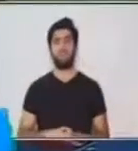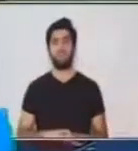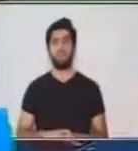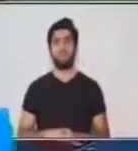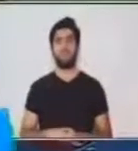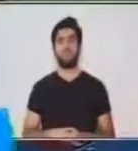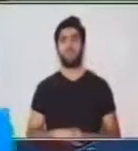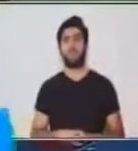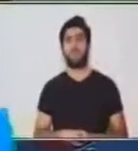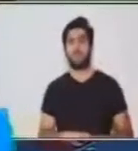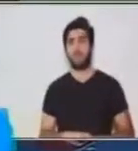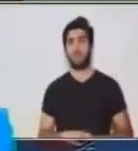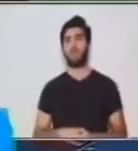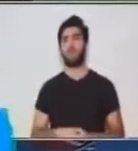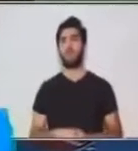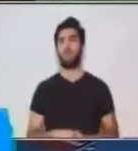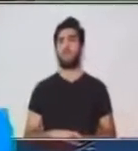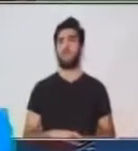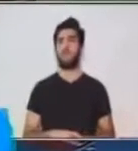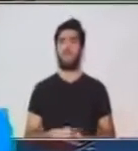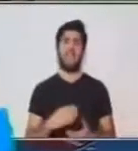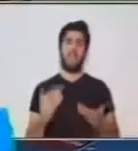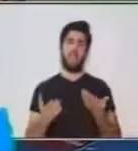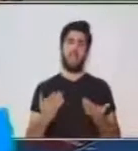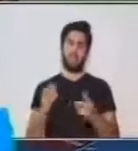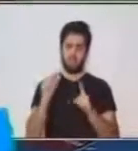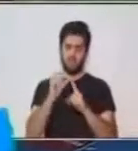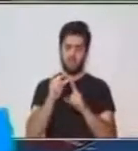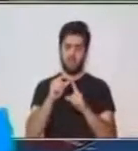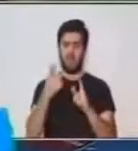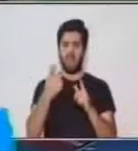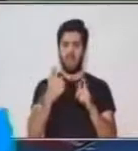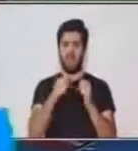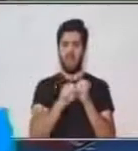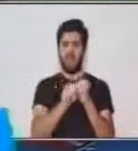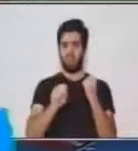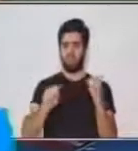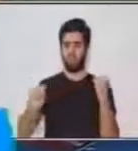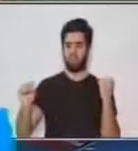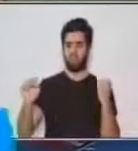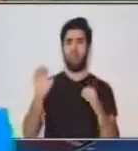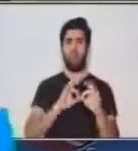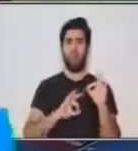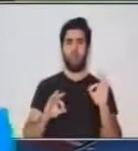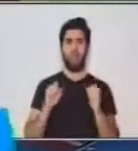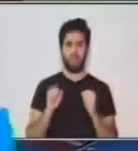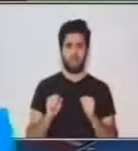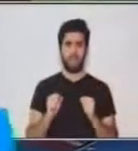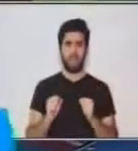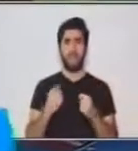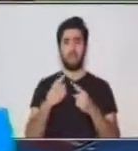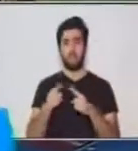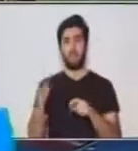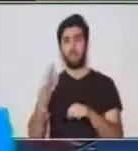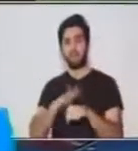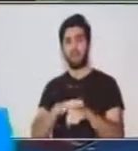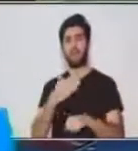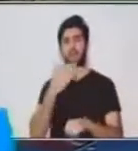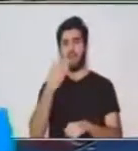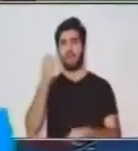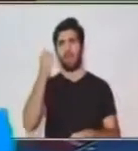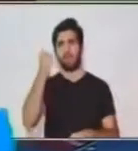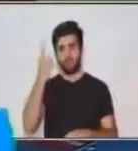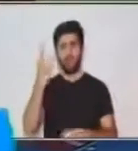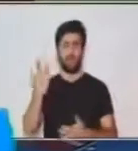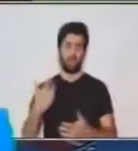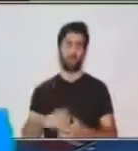Quizás la palabra suene muy larga o muy complicada, pero es mucho más sencilla de lo que